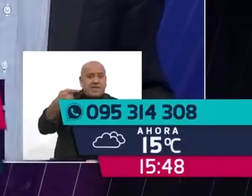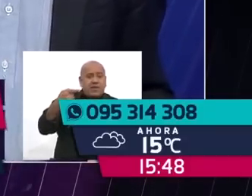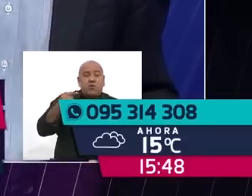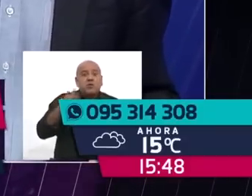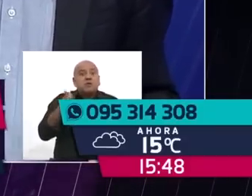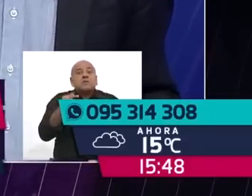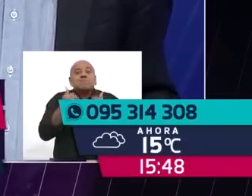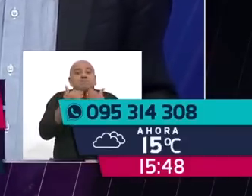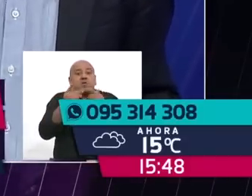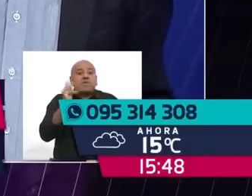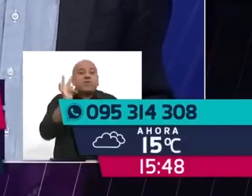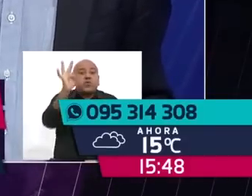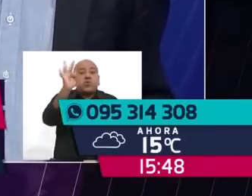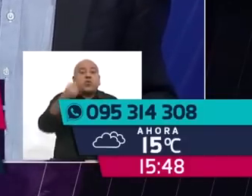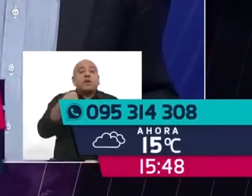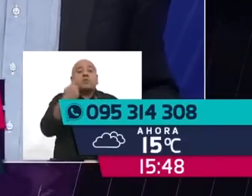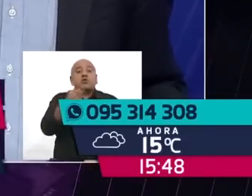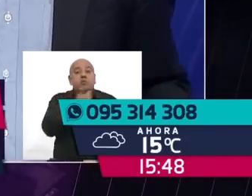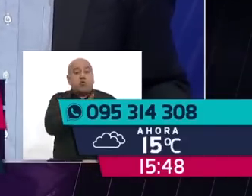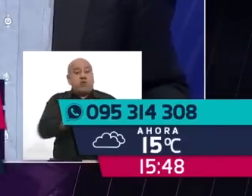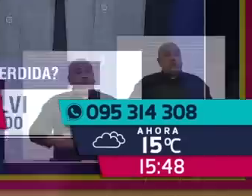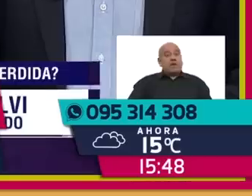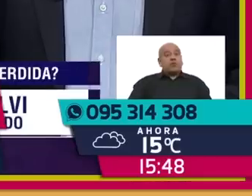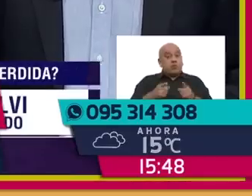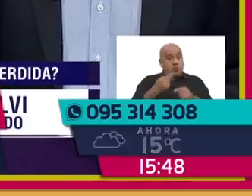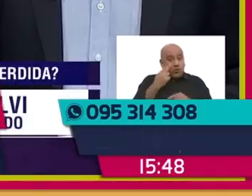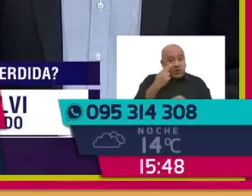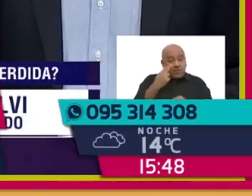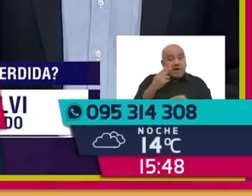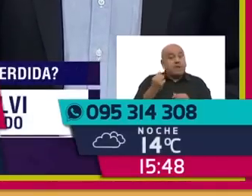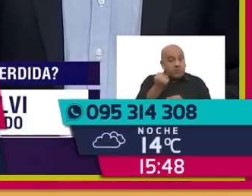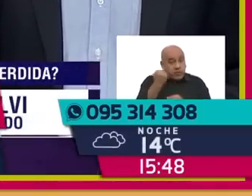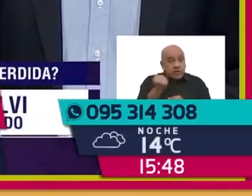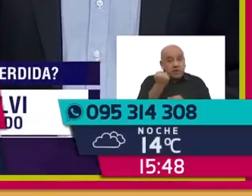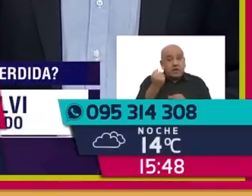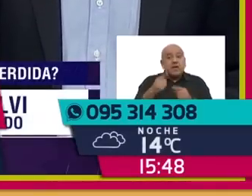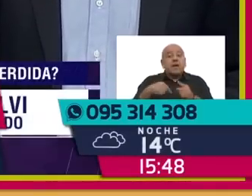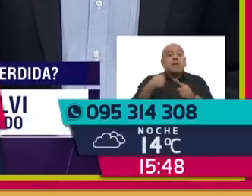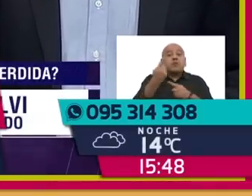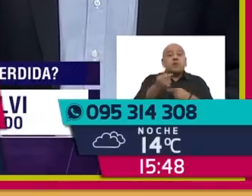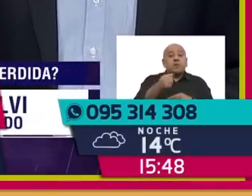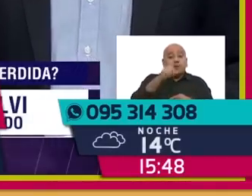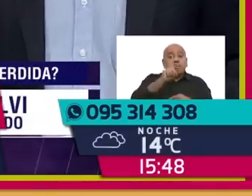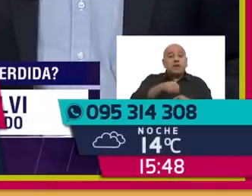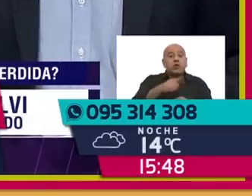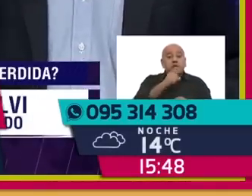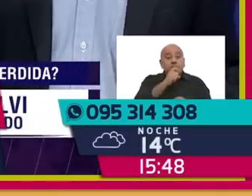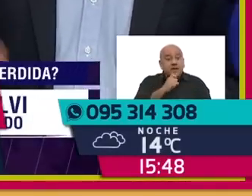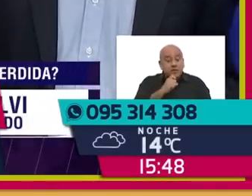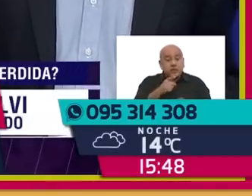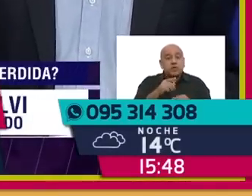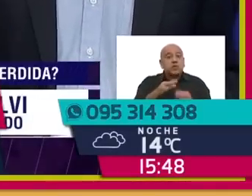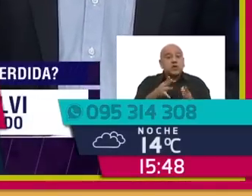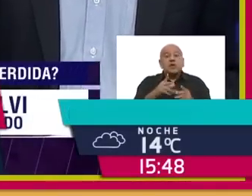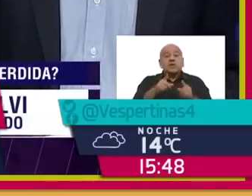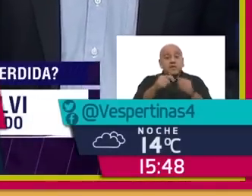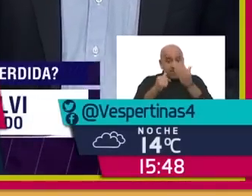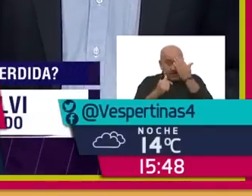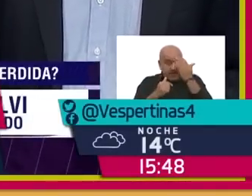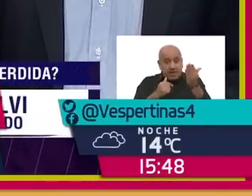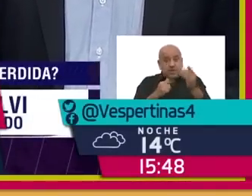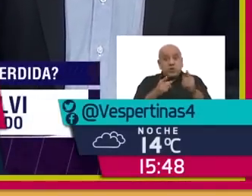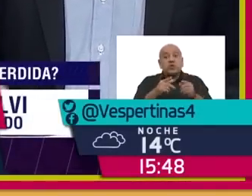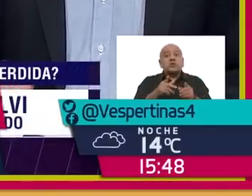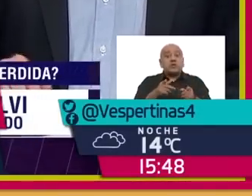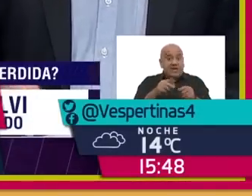uruguay en el mundo y en la región sindicatos y empresarios el rol del estado y la urgencia lo más urgente digamos